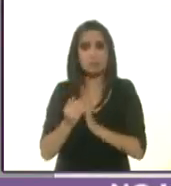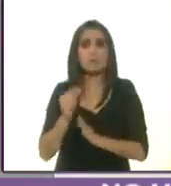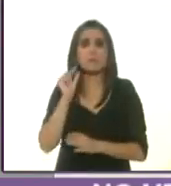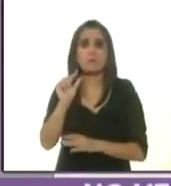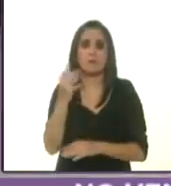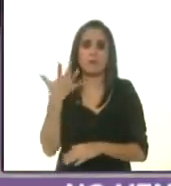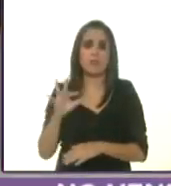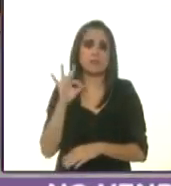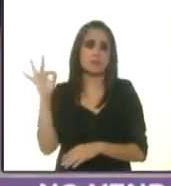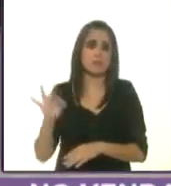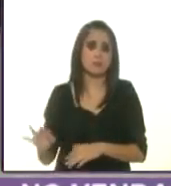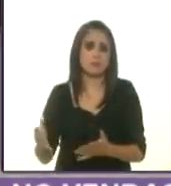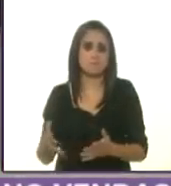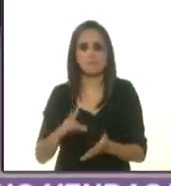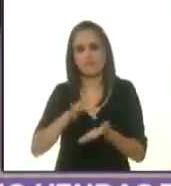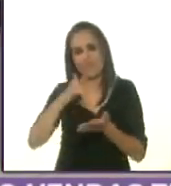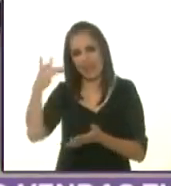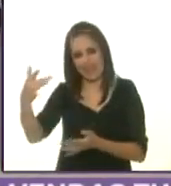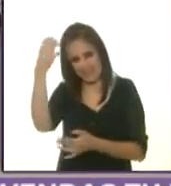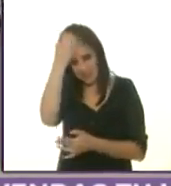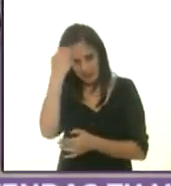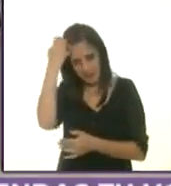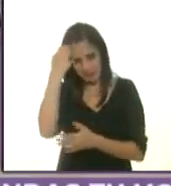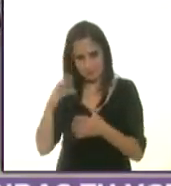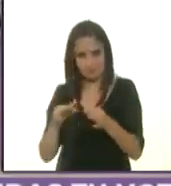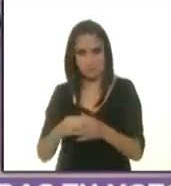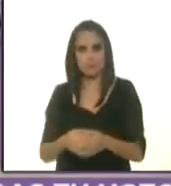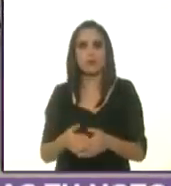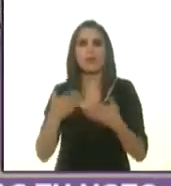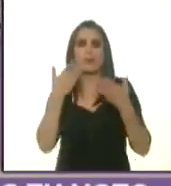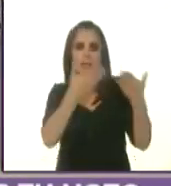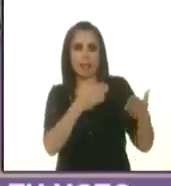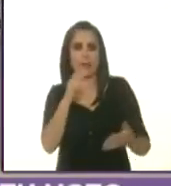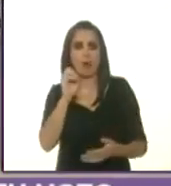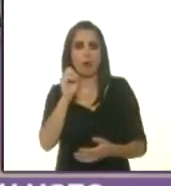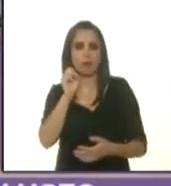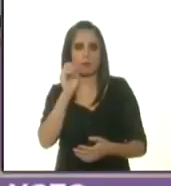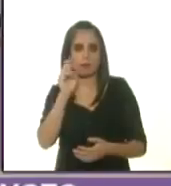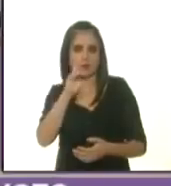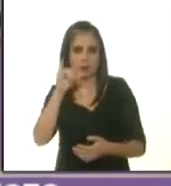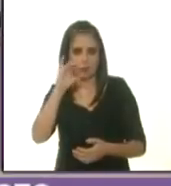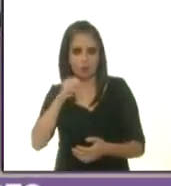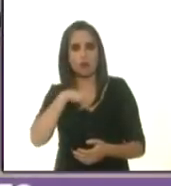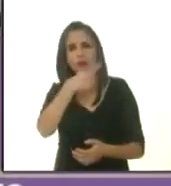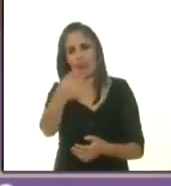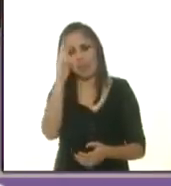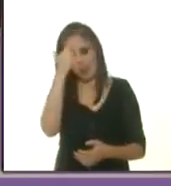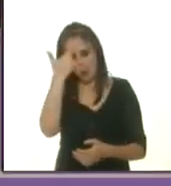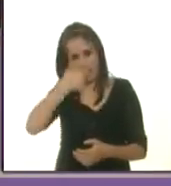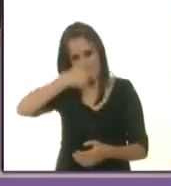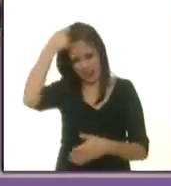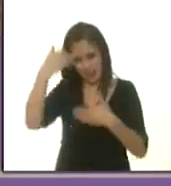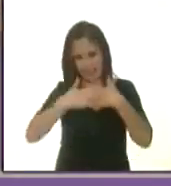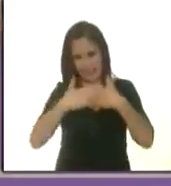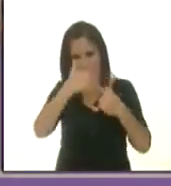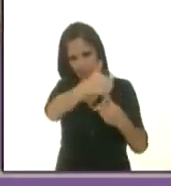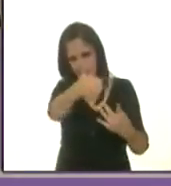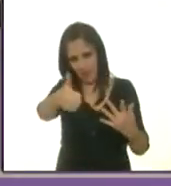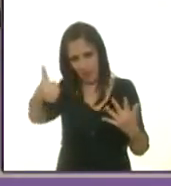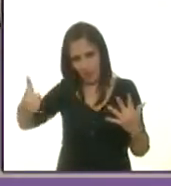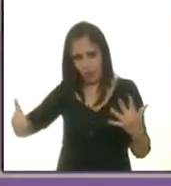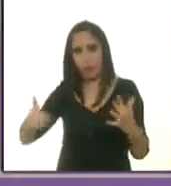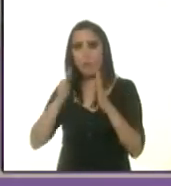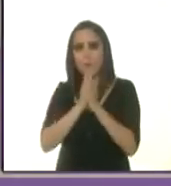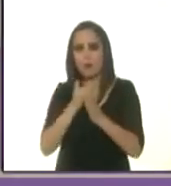muchísimas gracias candidatos mikel arriola pidió el uso de la voz loren osornio les recuerdo a los candidatos vamos a ir